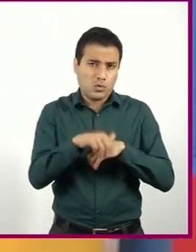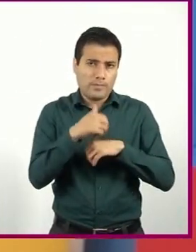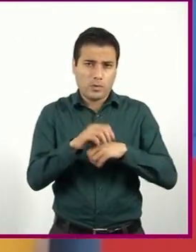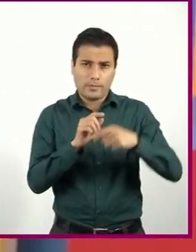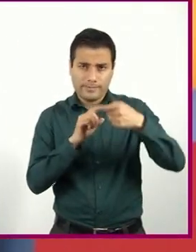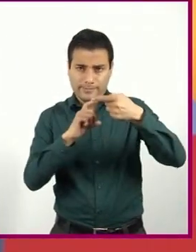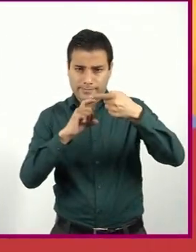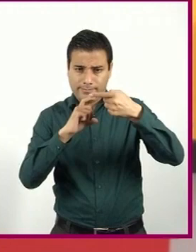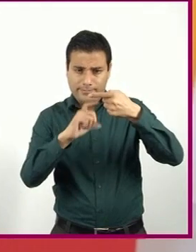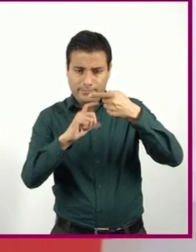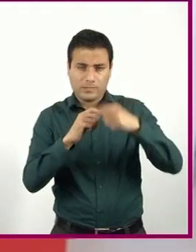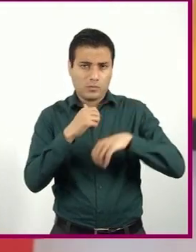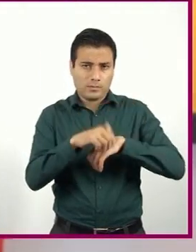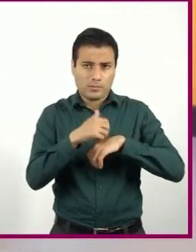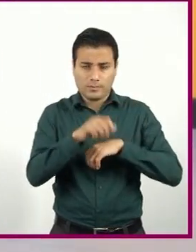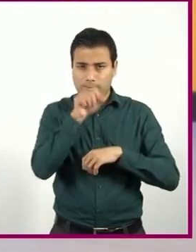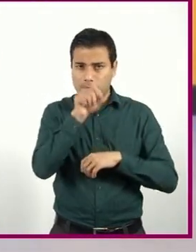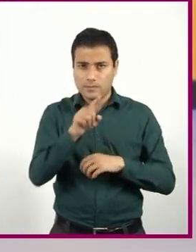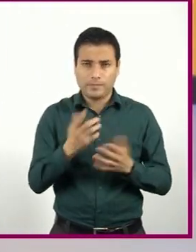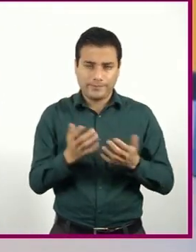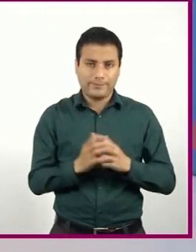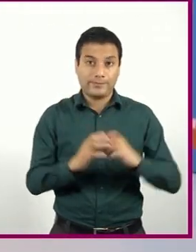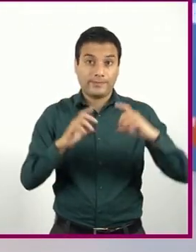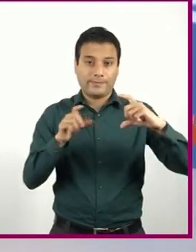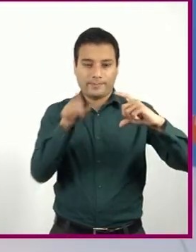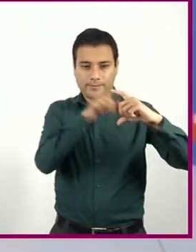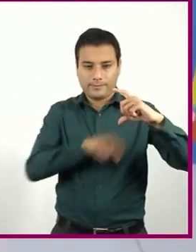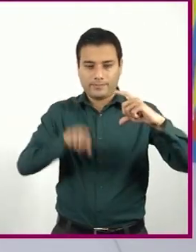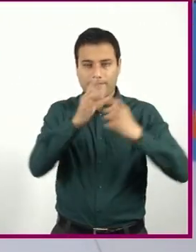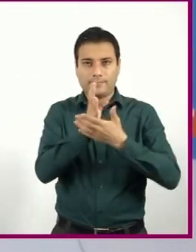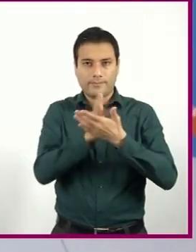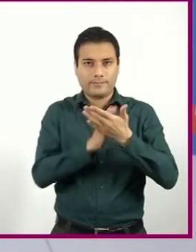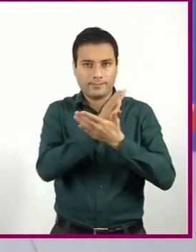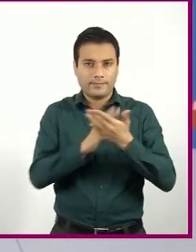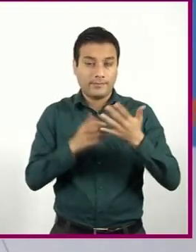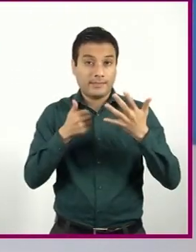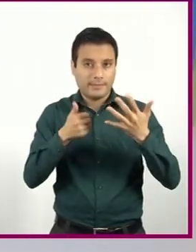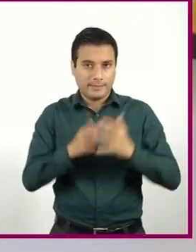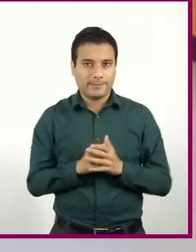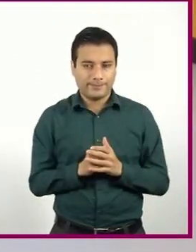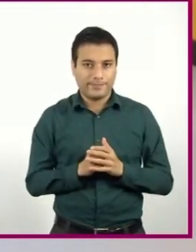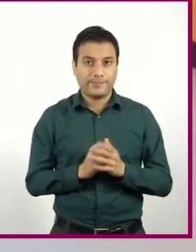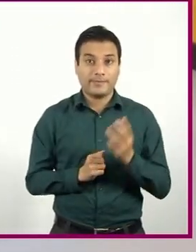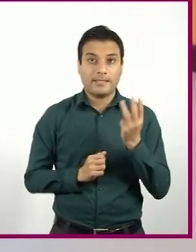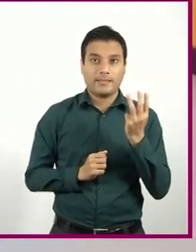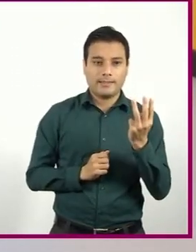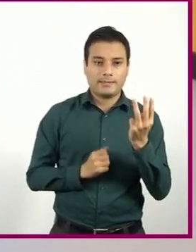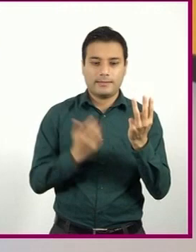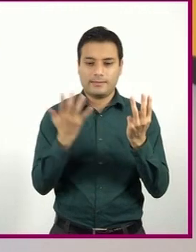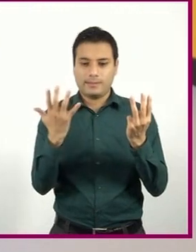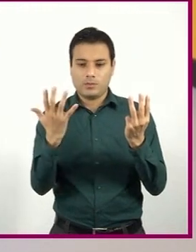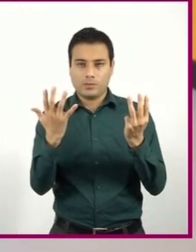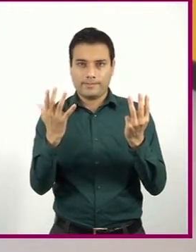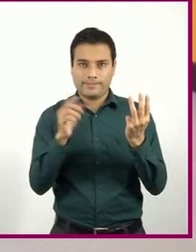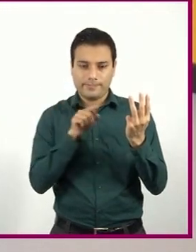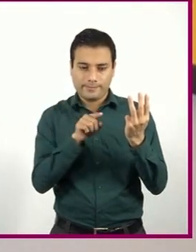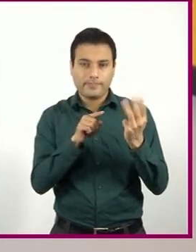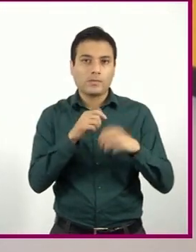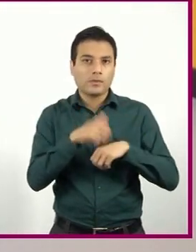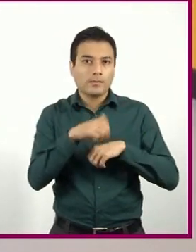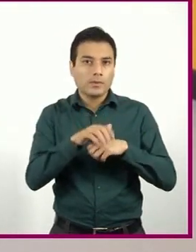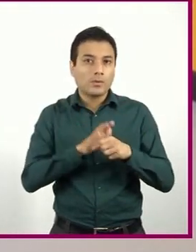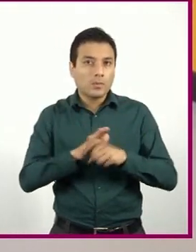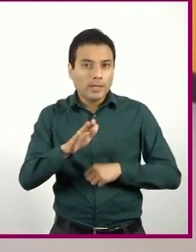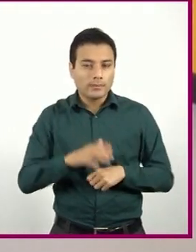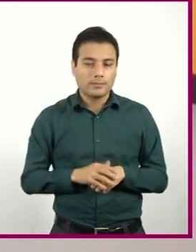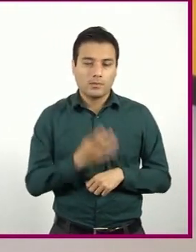que el entero está dividido en 6 partes iguales y entre el 3 y el 5 está el 4. Así